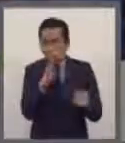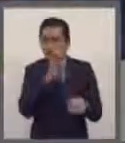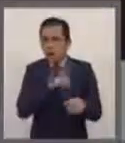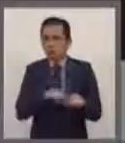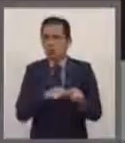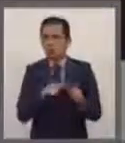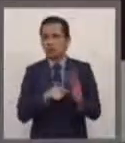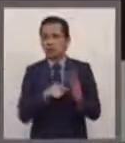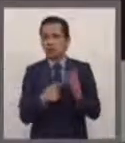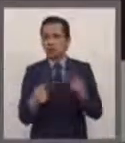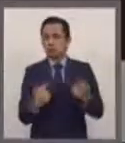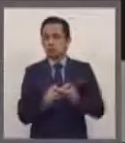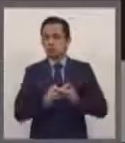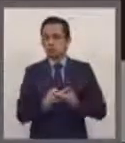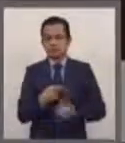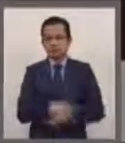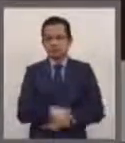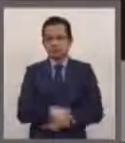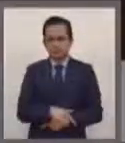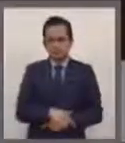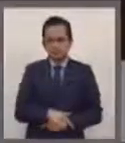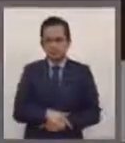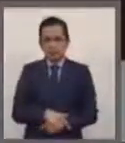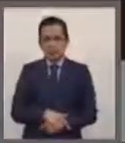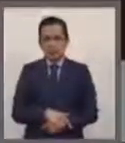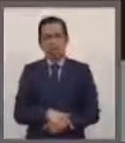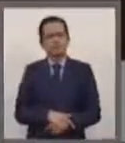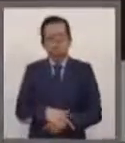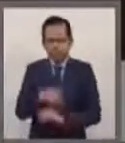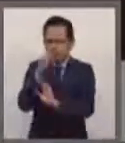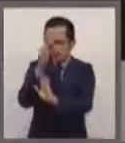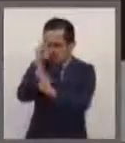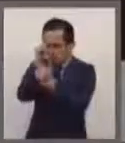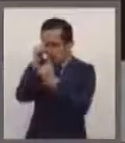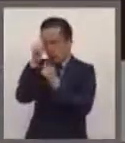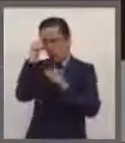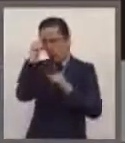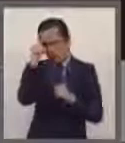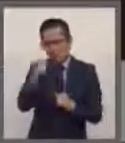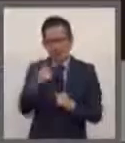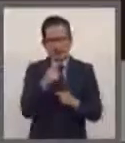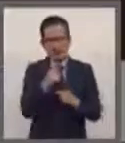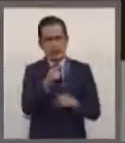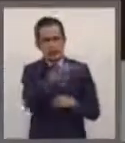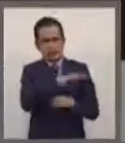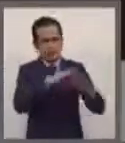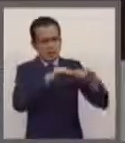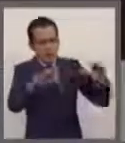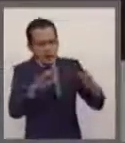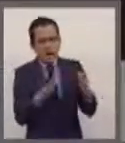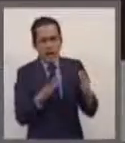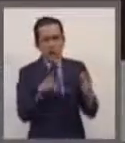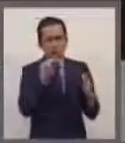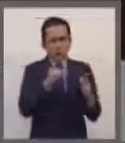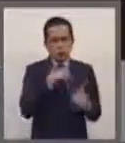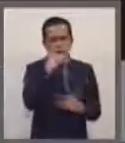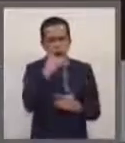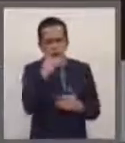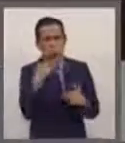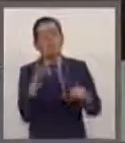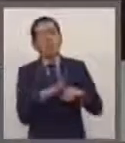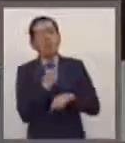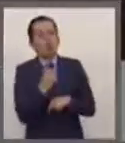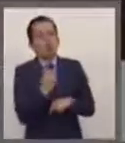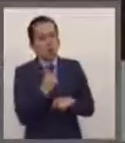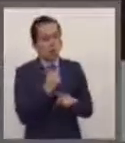de la presentadora de este dictamen. El convenio sobre la prevención de la contaminación del mar por vertimiento de desechos y